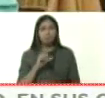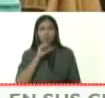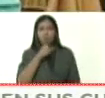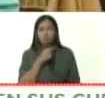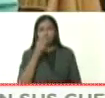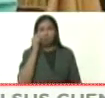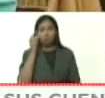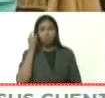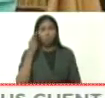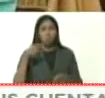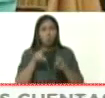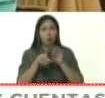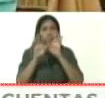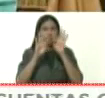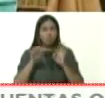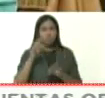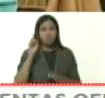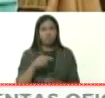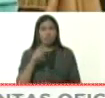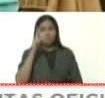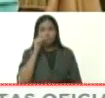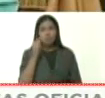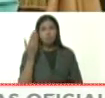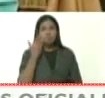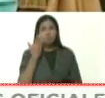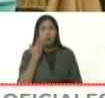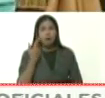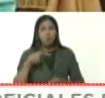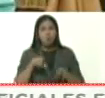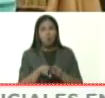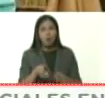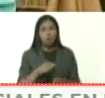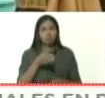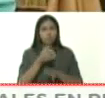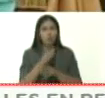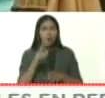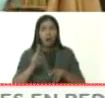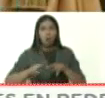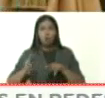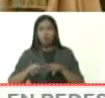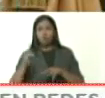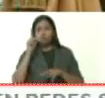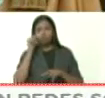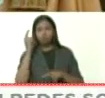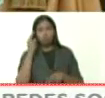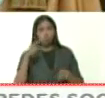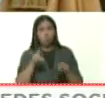abuelos, padres y madres lleven a los niños que